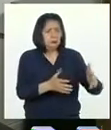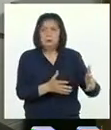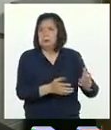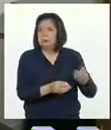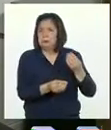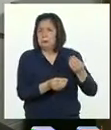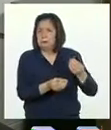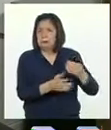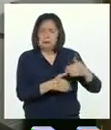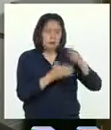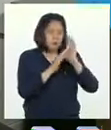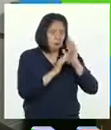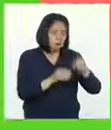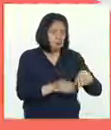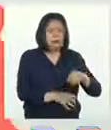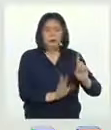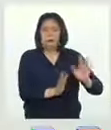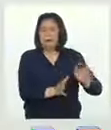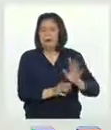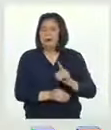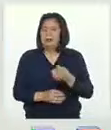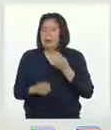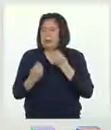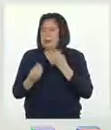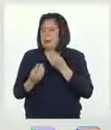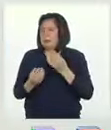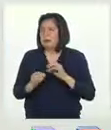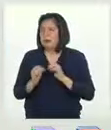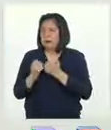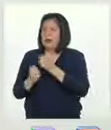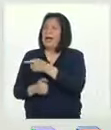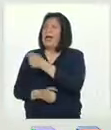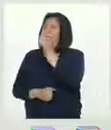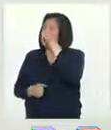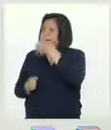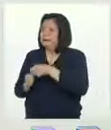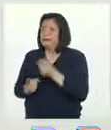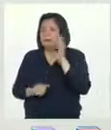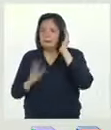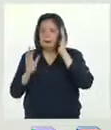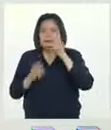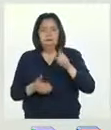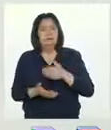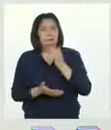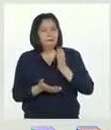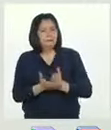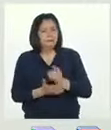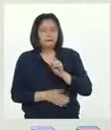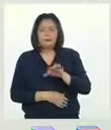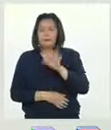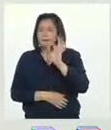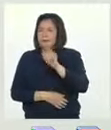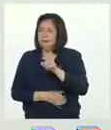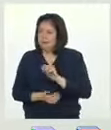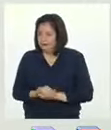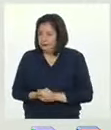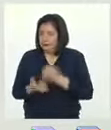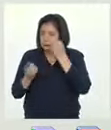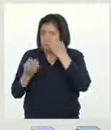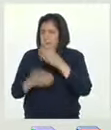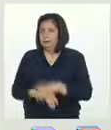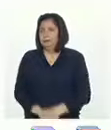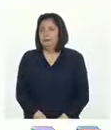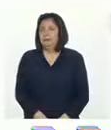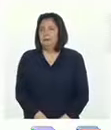comiendo un montón de pan. Ahora que Facundo nos hizo recordar, escuchemos qué problemática ha identificado a partir de esta